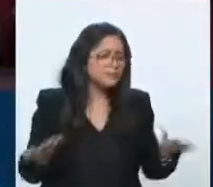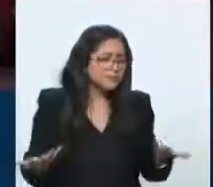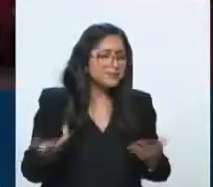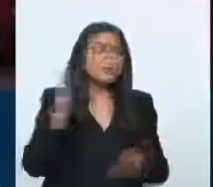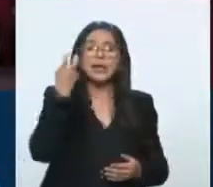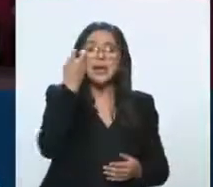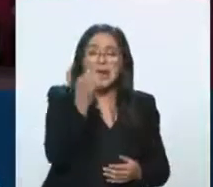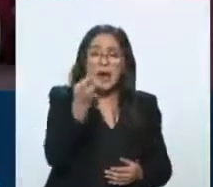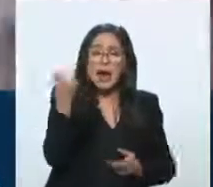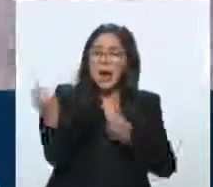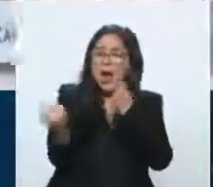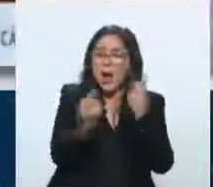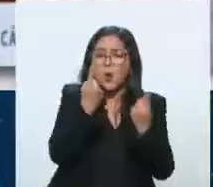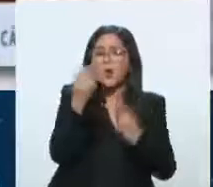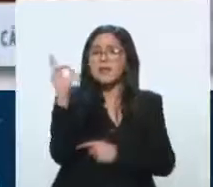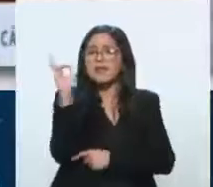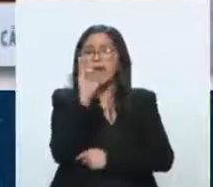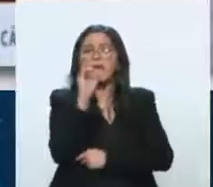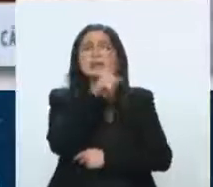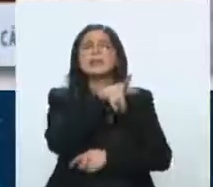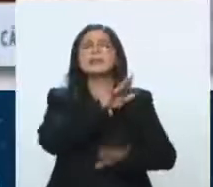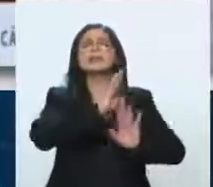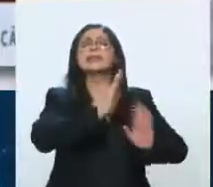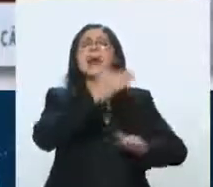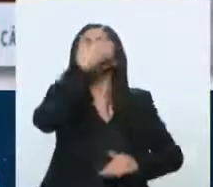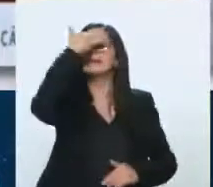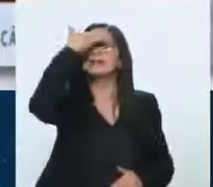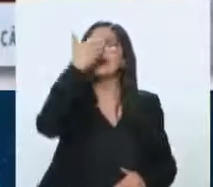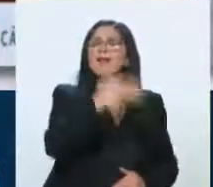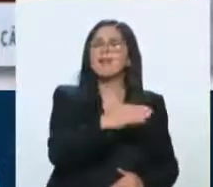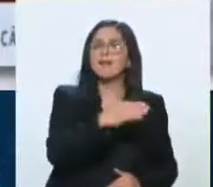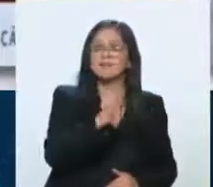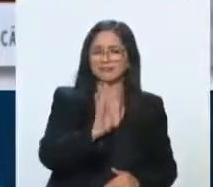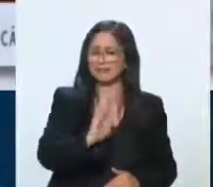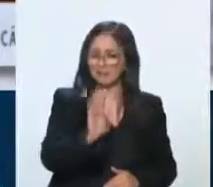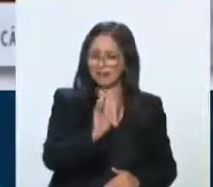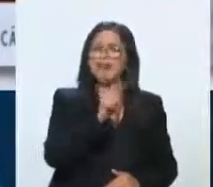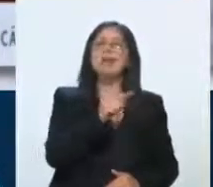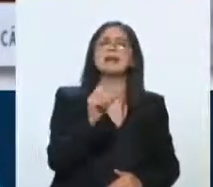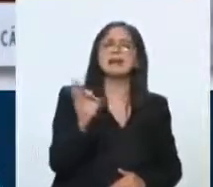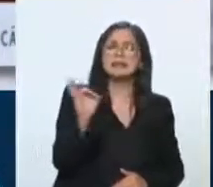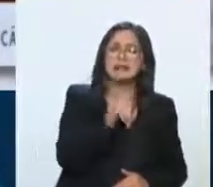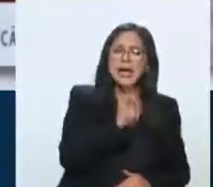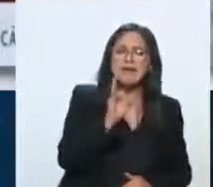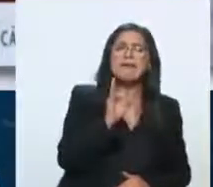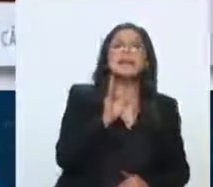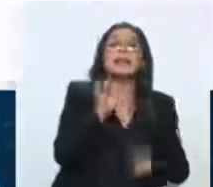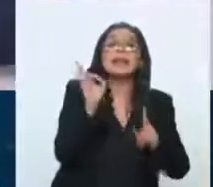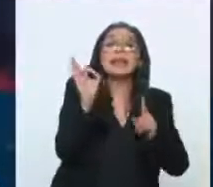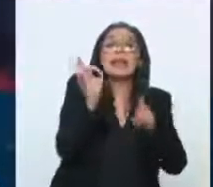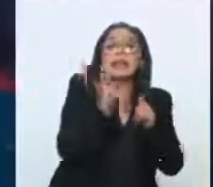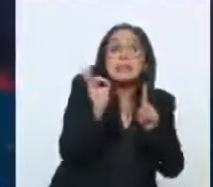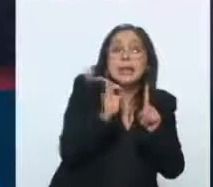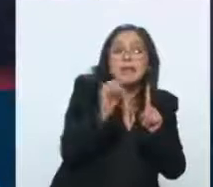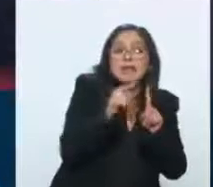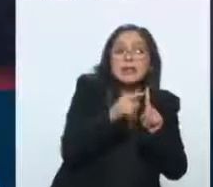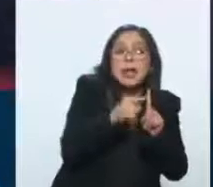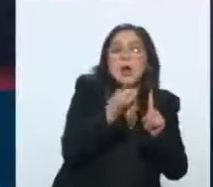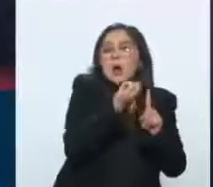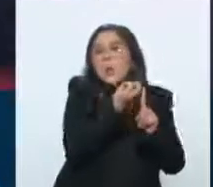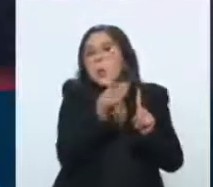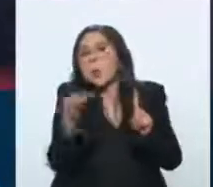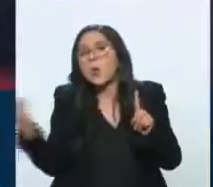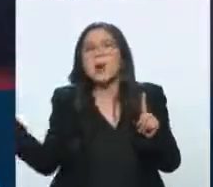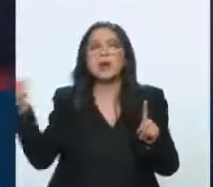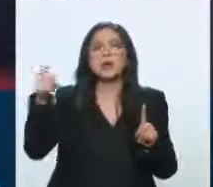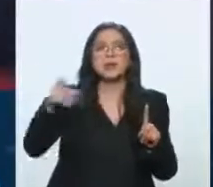que era previsible, pero que sí tenía altas probabilidades, básicamente por el número de candidatos, por